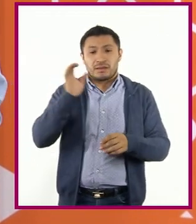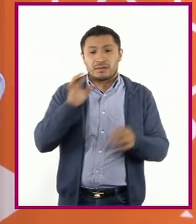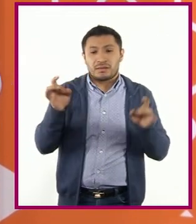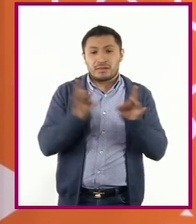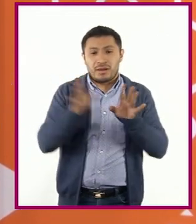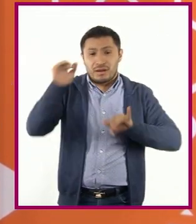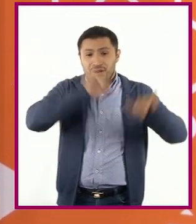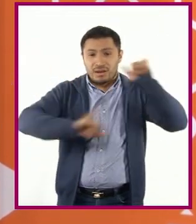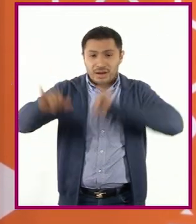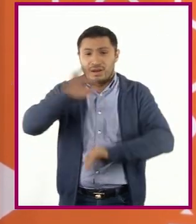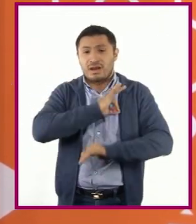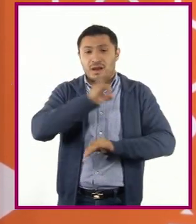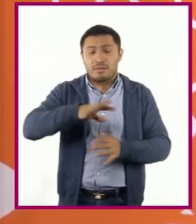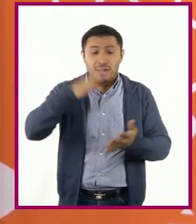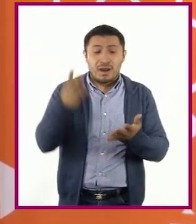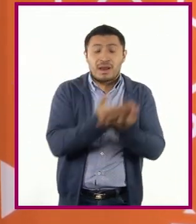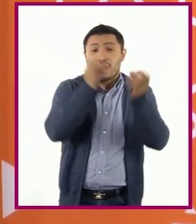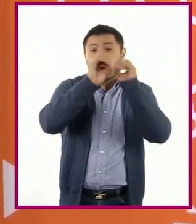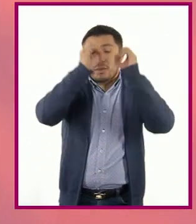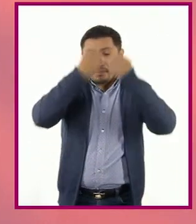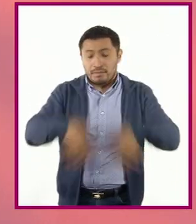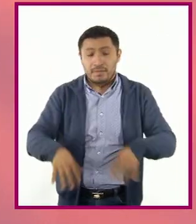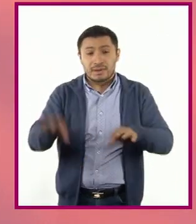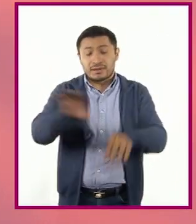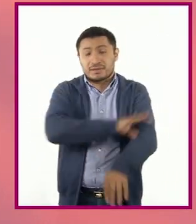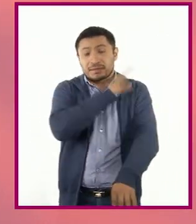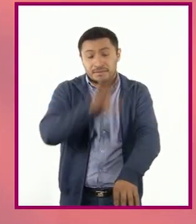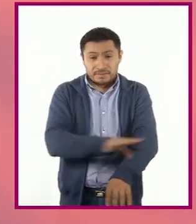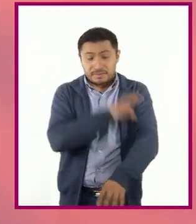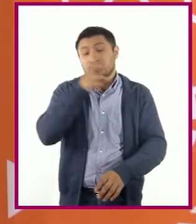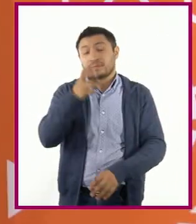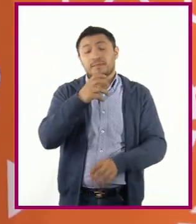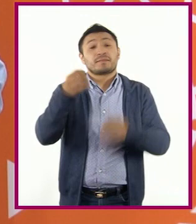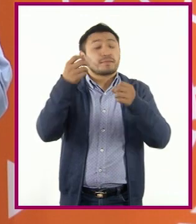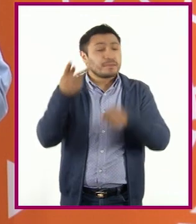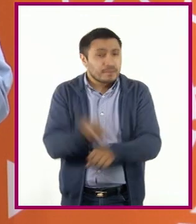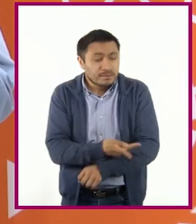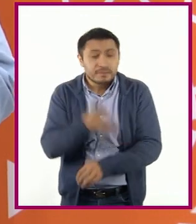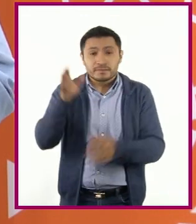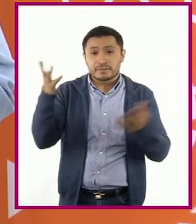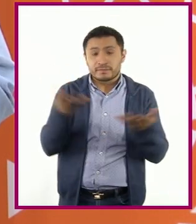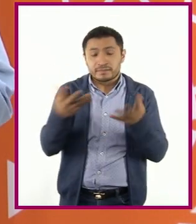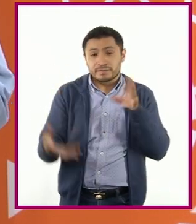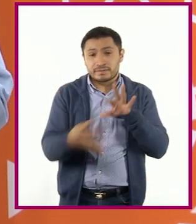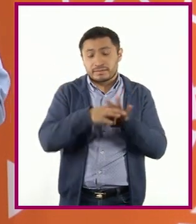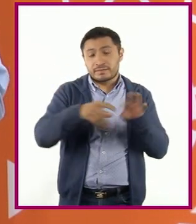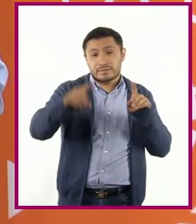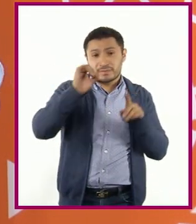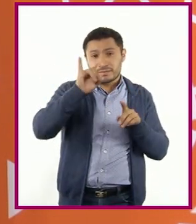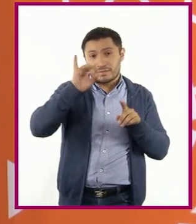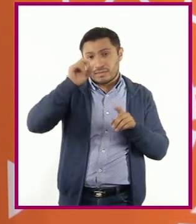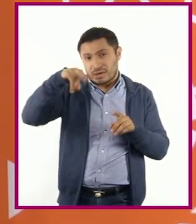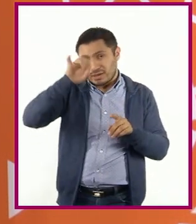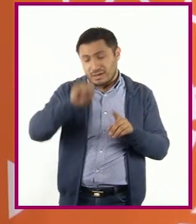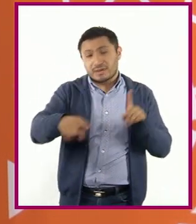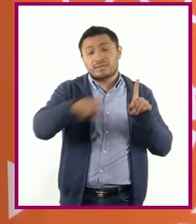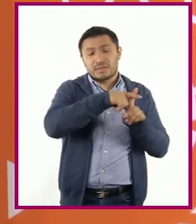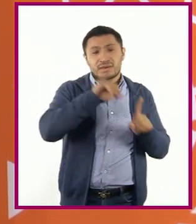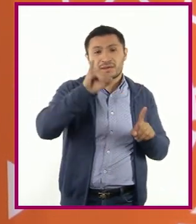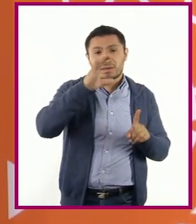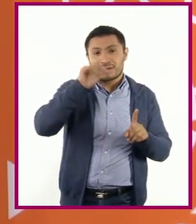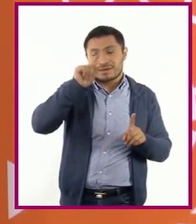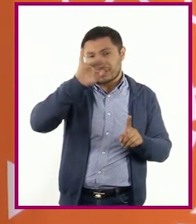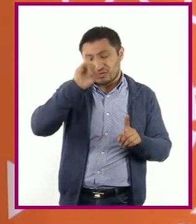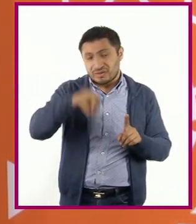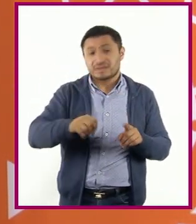Jacob Berzelius propuso un nuevo sistema para simbolizar los elementos. Limitó el símbolo de cada elemento químico a